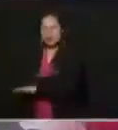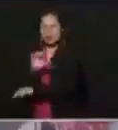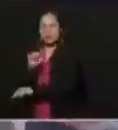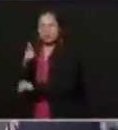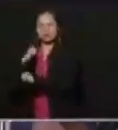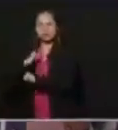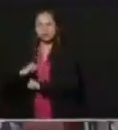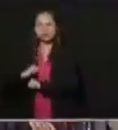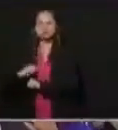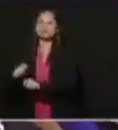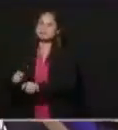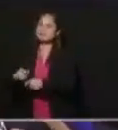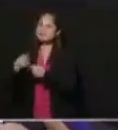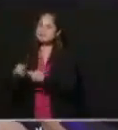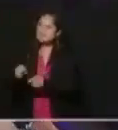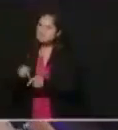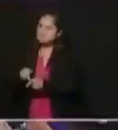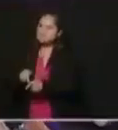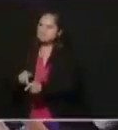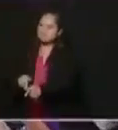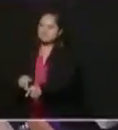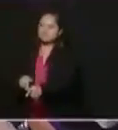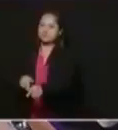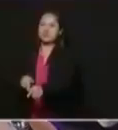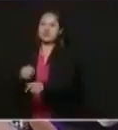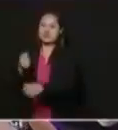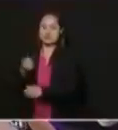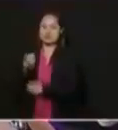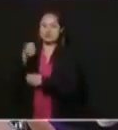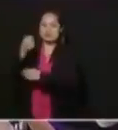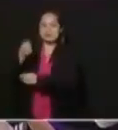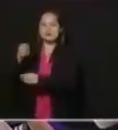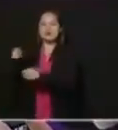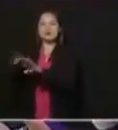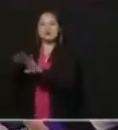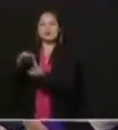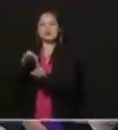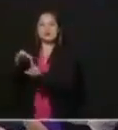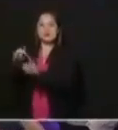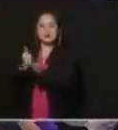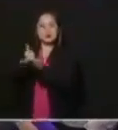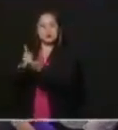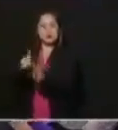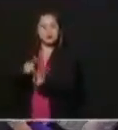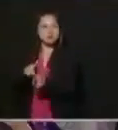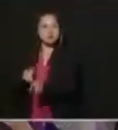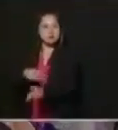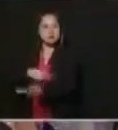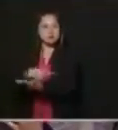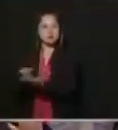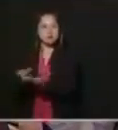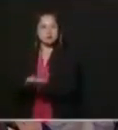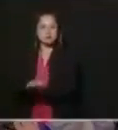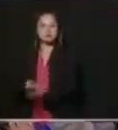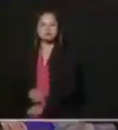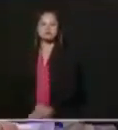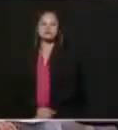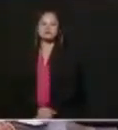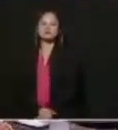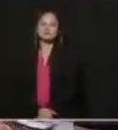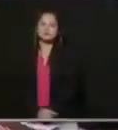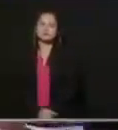proponer, pero ya llegaría otro con el bastón, sí, de mando a seguirle. Sí. Escuchen ustedes cómo vació en el pueblo.